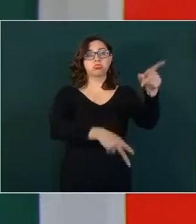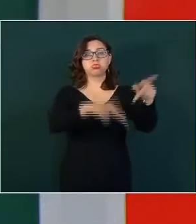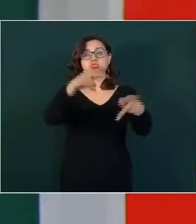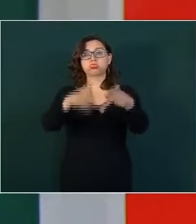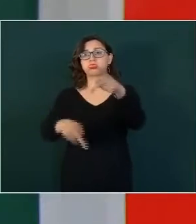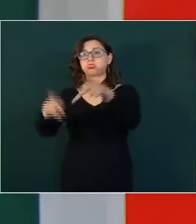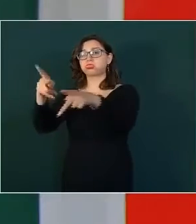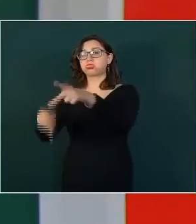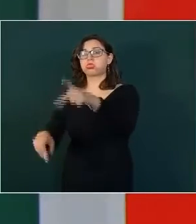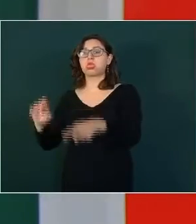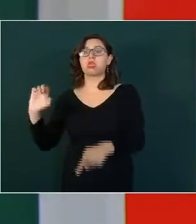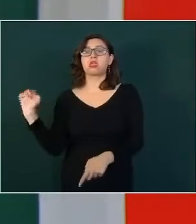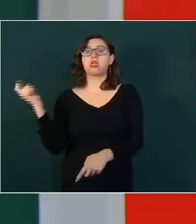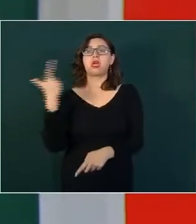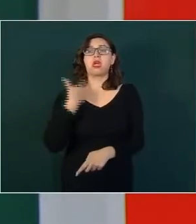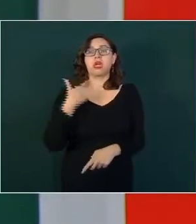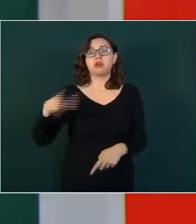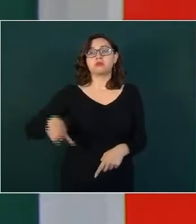los gobiernos